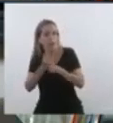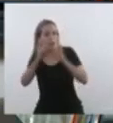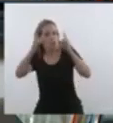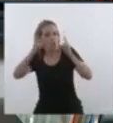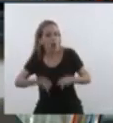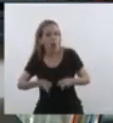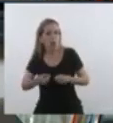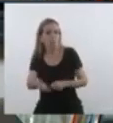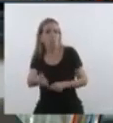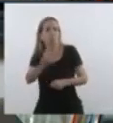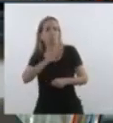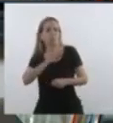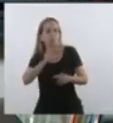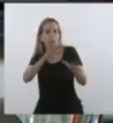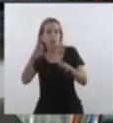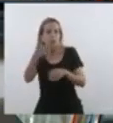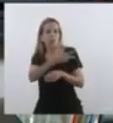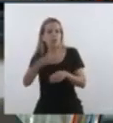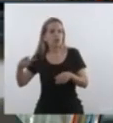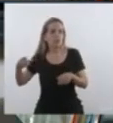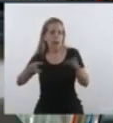durante casi 2 semanas.